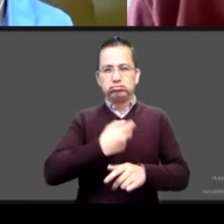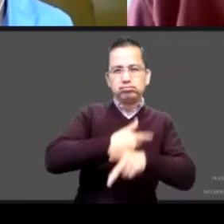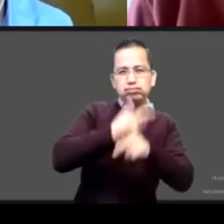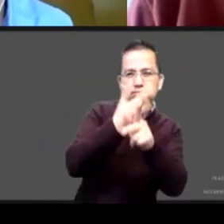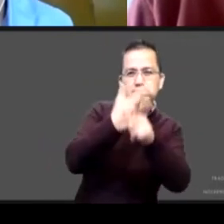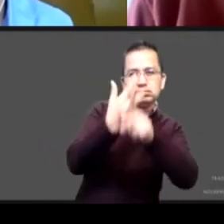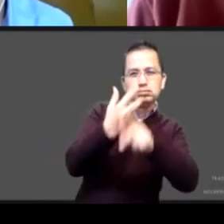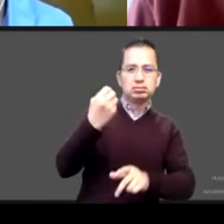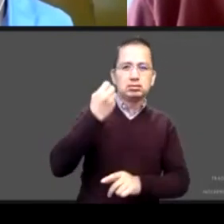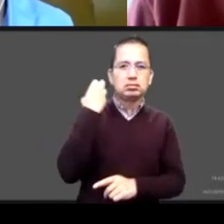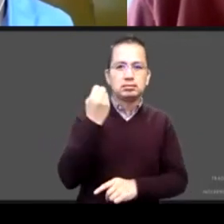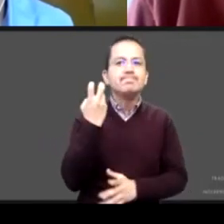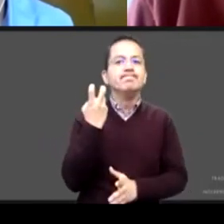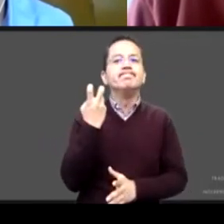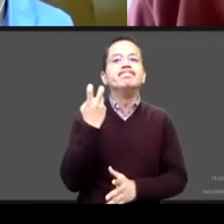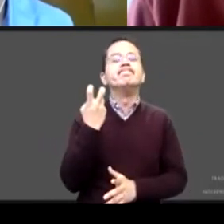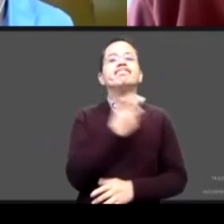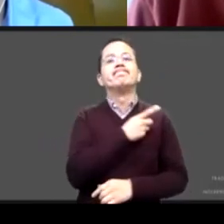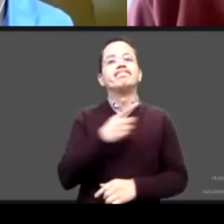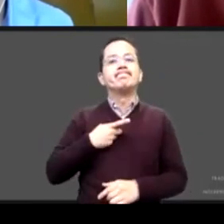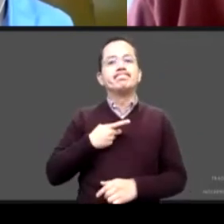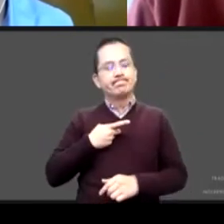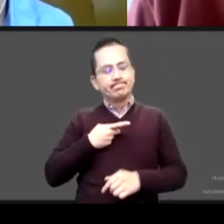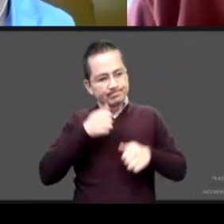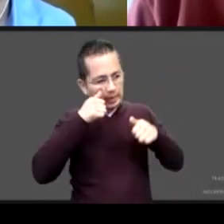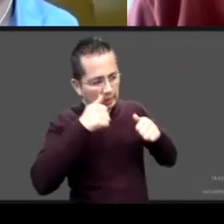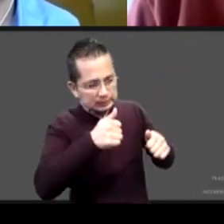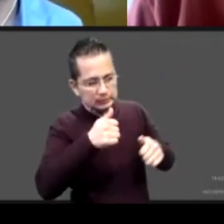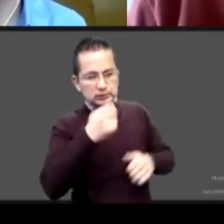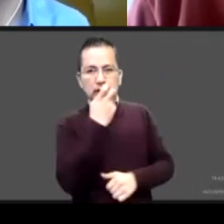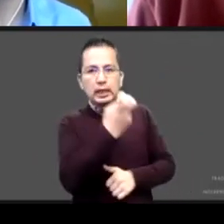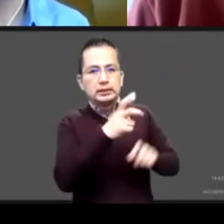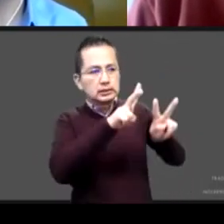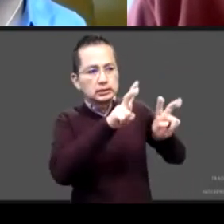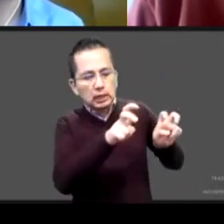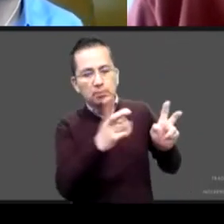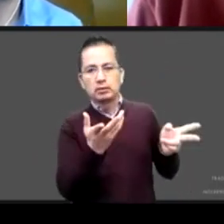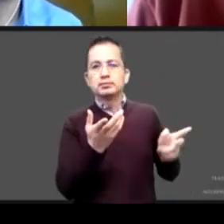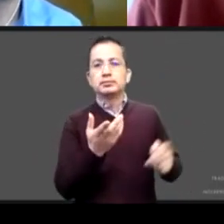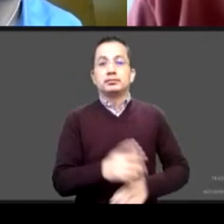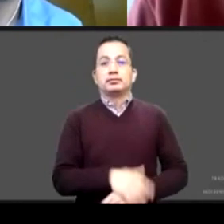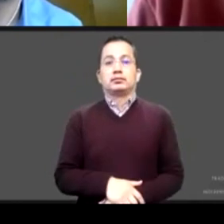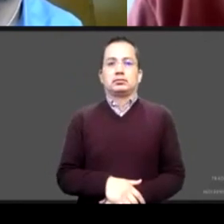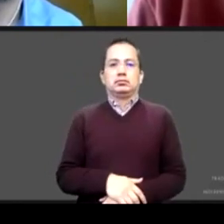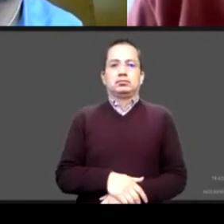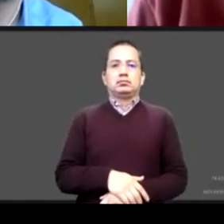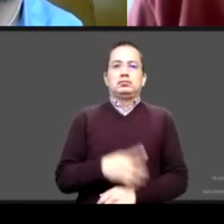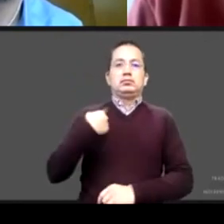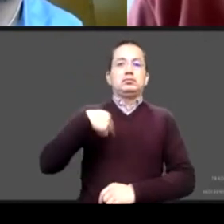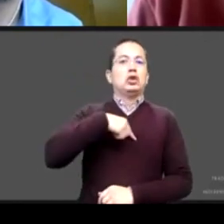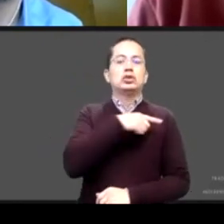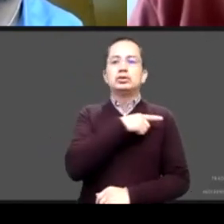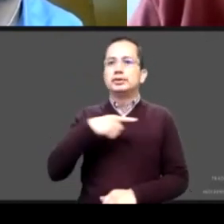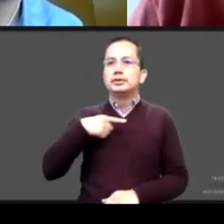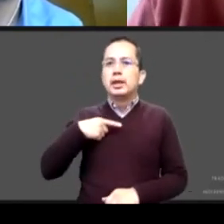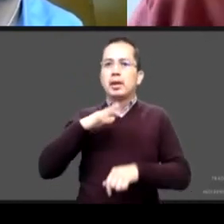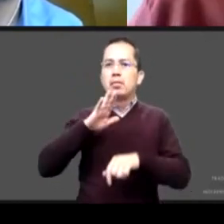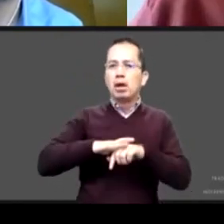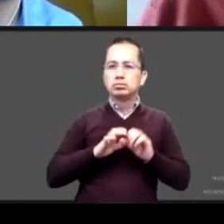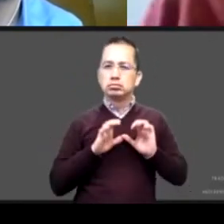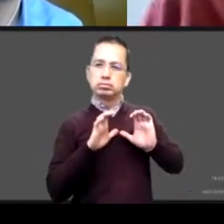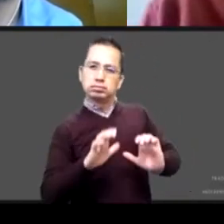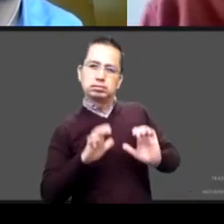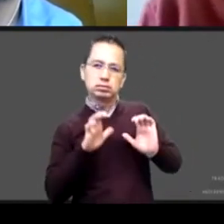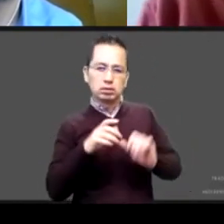mirada. ¿Cómo tenemos que estar muy alertas justamente a las señales? ¿Cómo